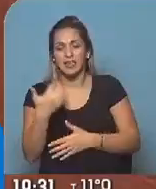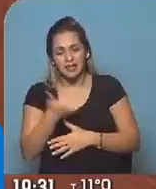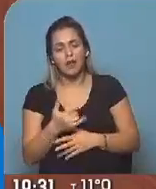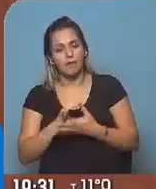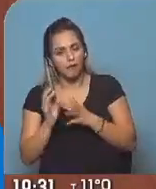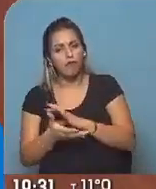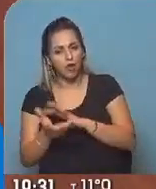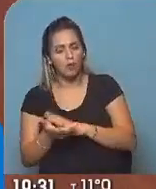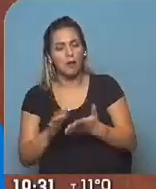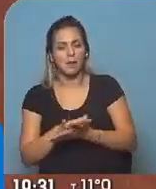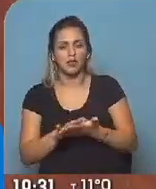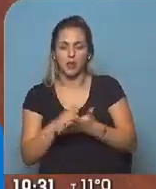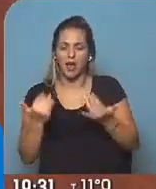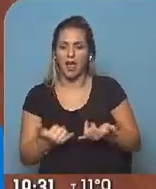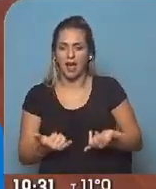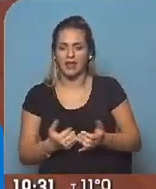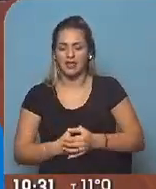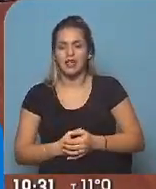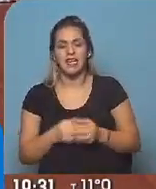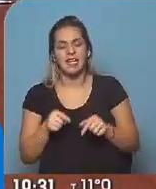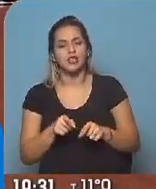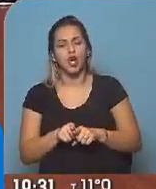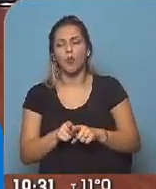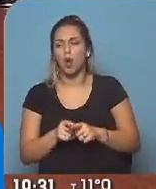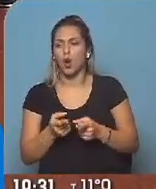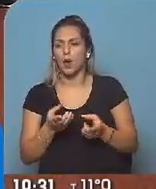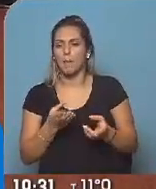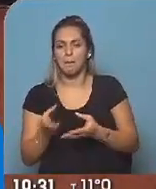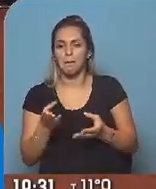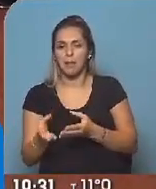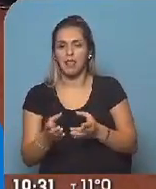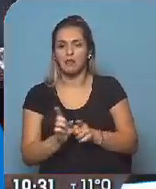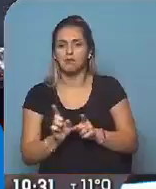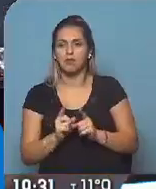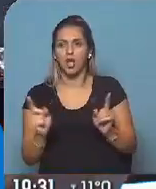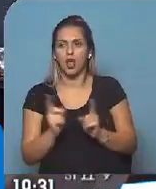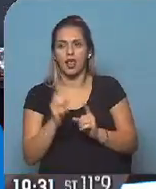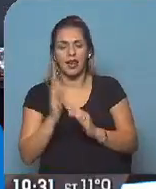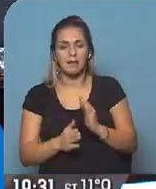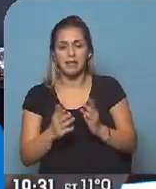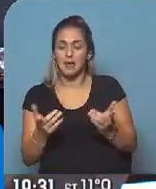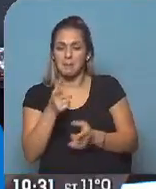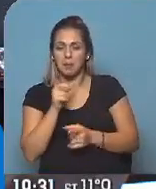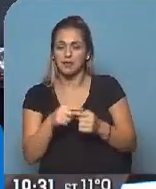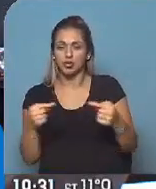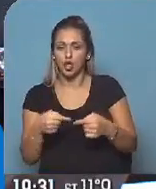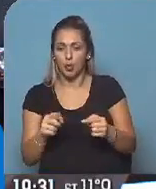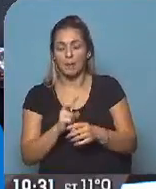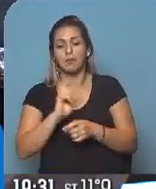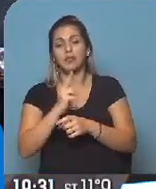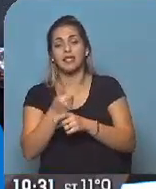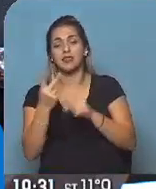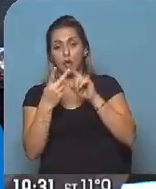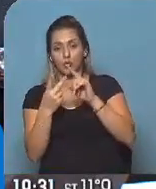hacerlo y hay como una exigencia de autolimitación que yo creo que no es apropiada. En el segundo